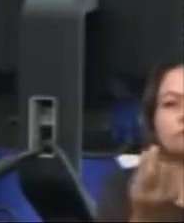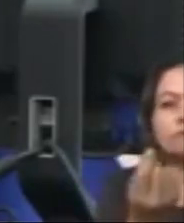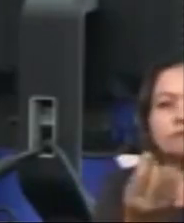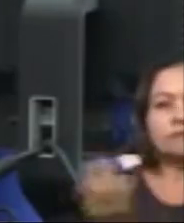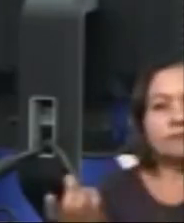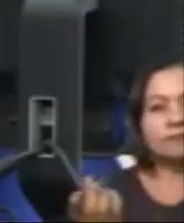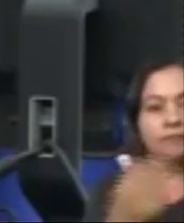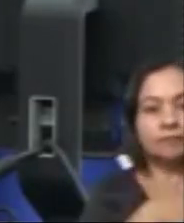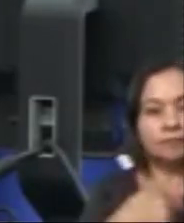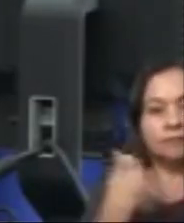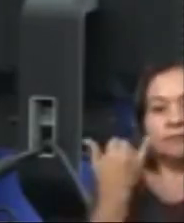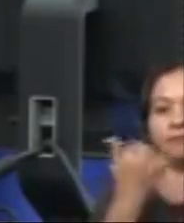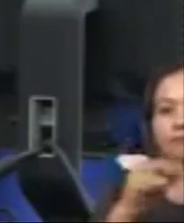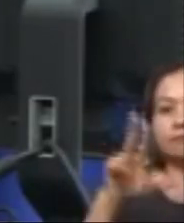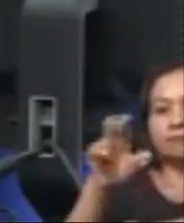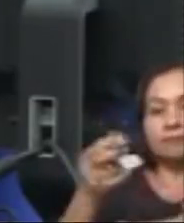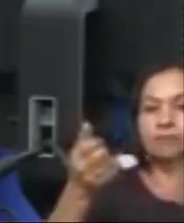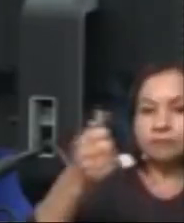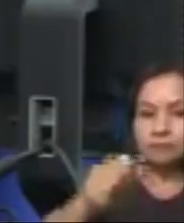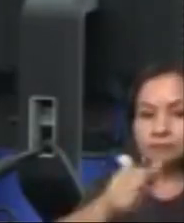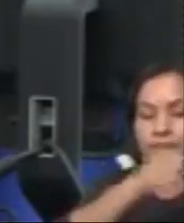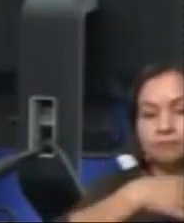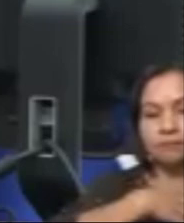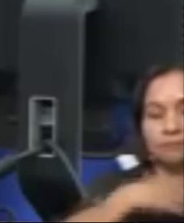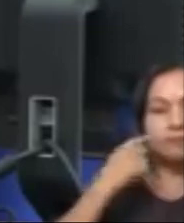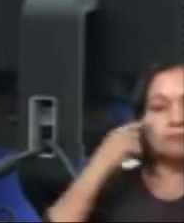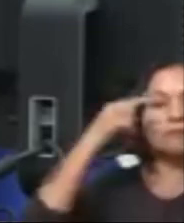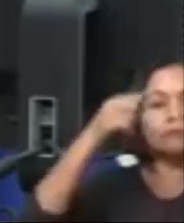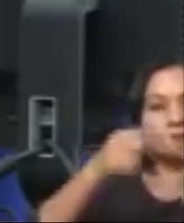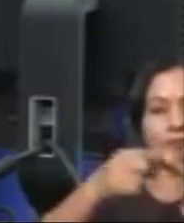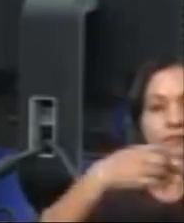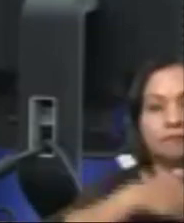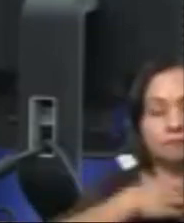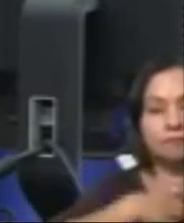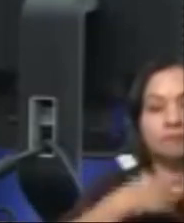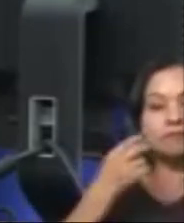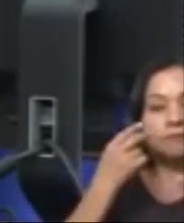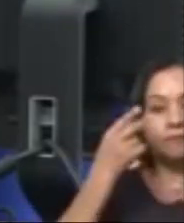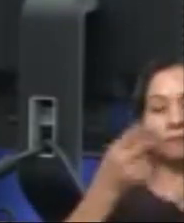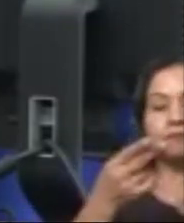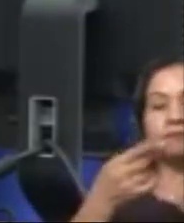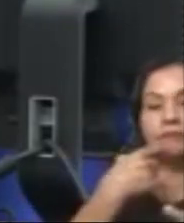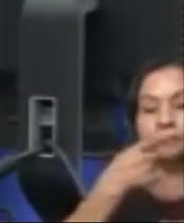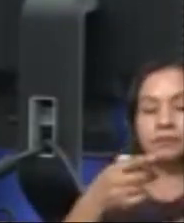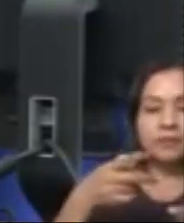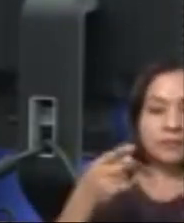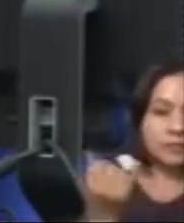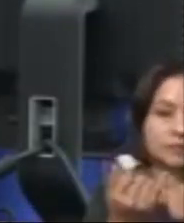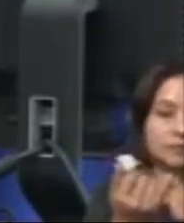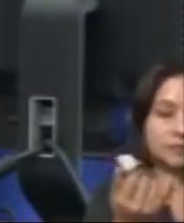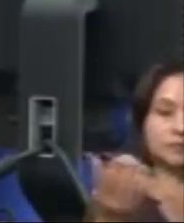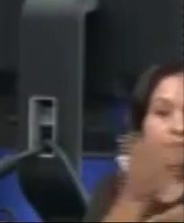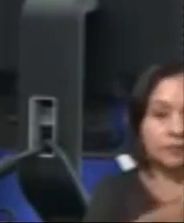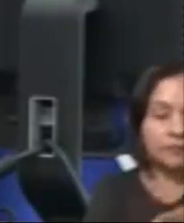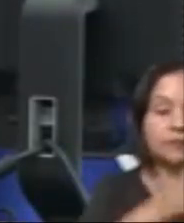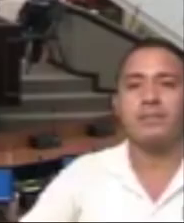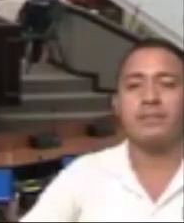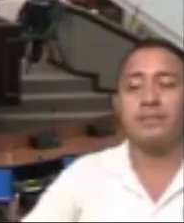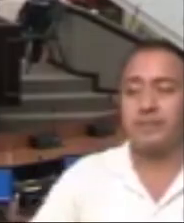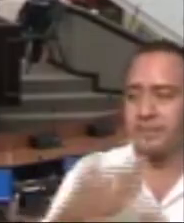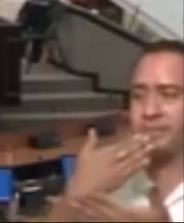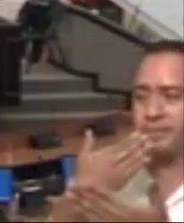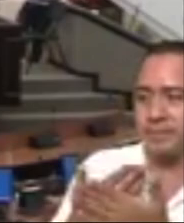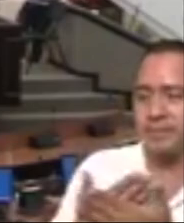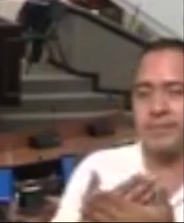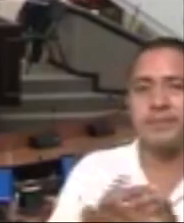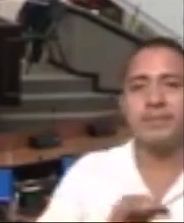si fueron o no acordes a sus fines y objetivos por los cuales se les otorgó la personalidad jurídica. Con